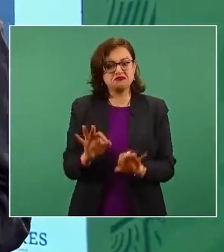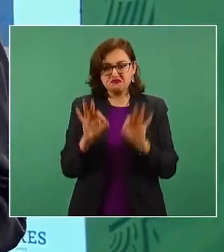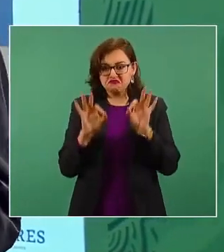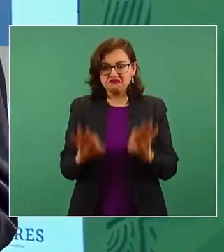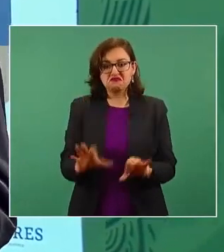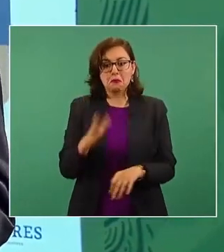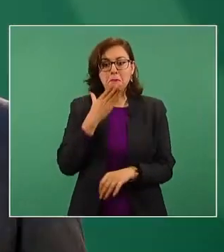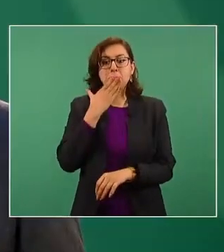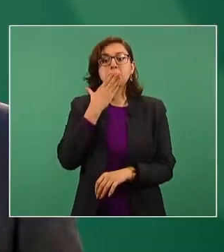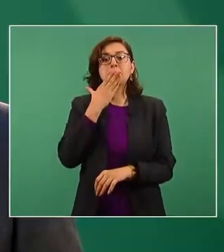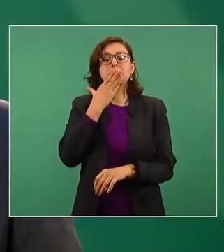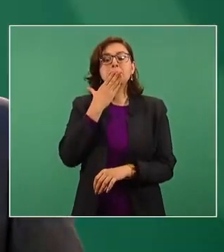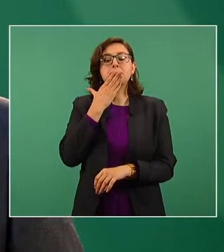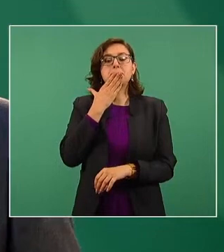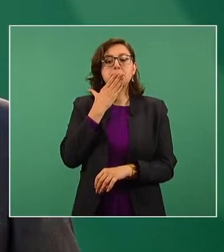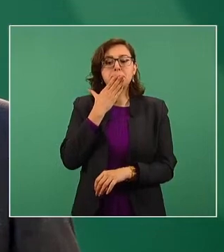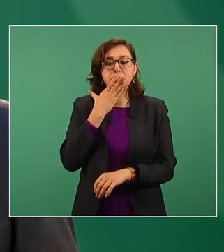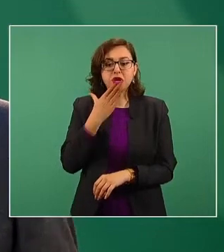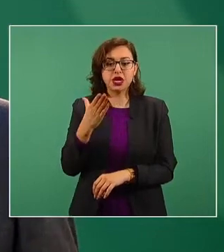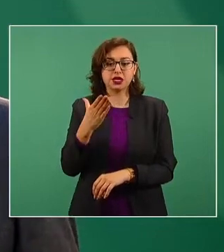hacer lo que más